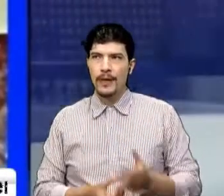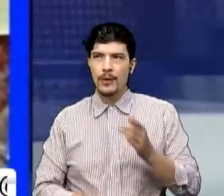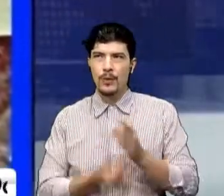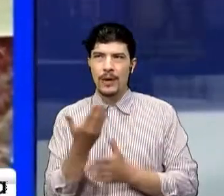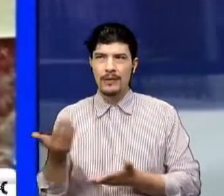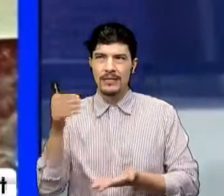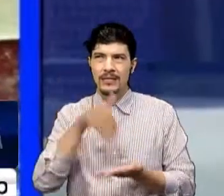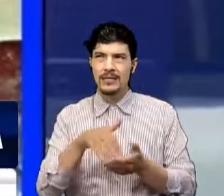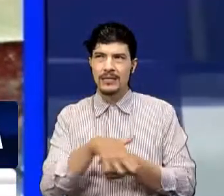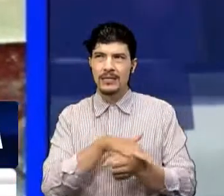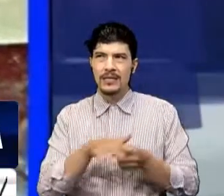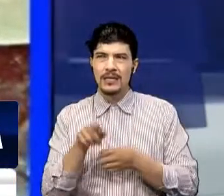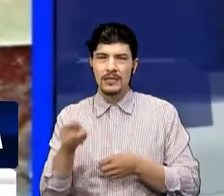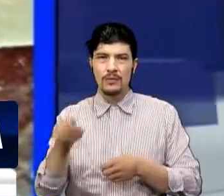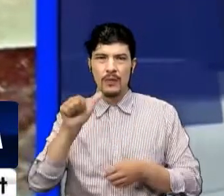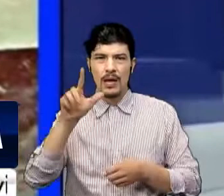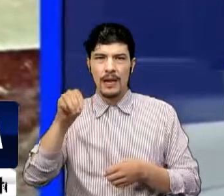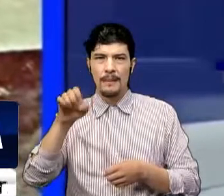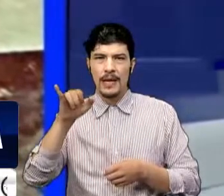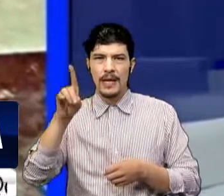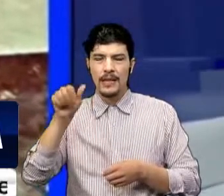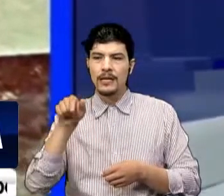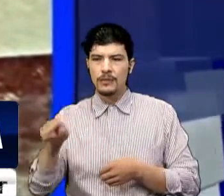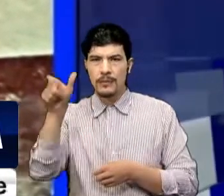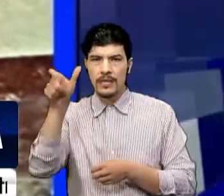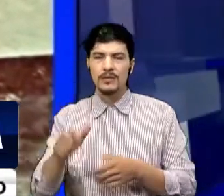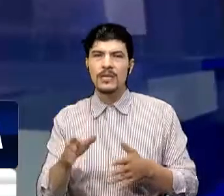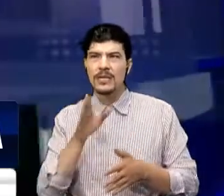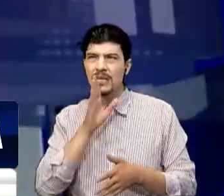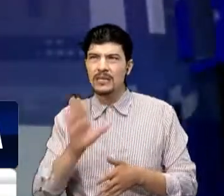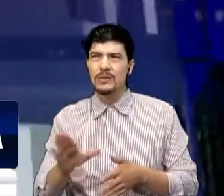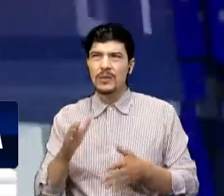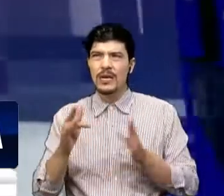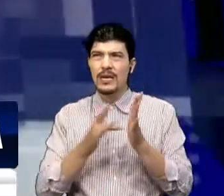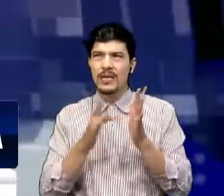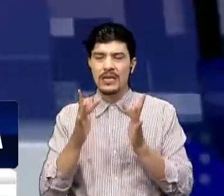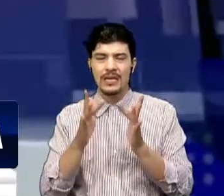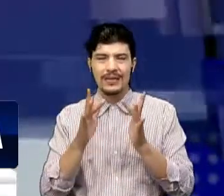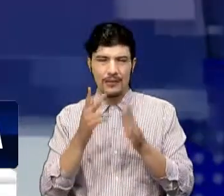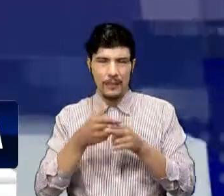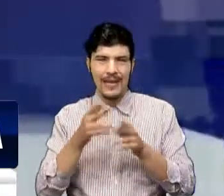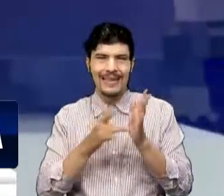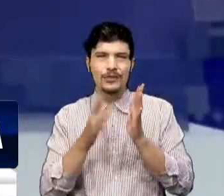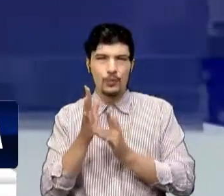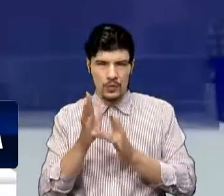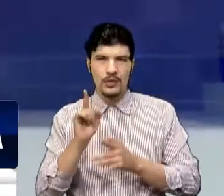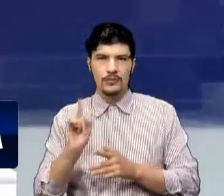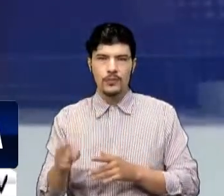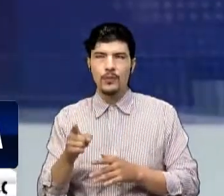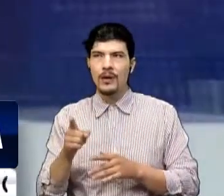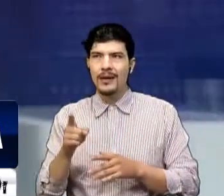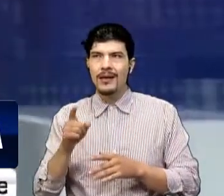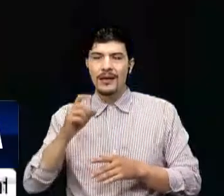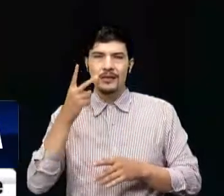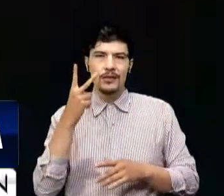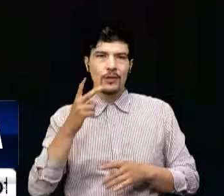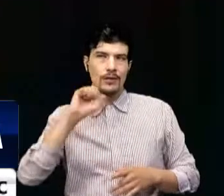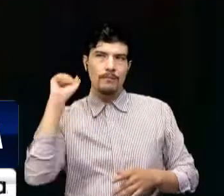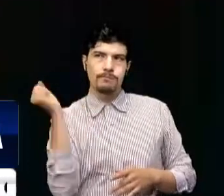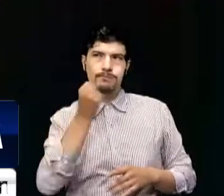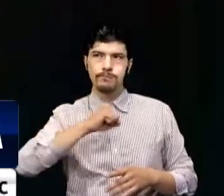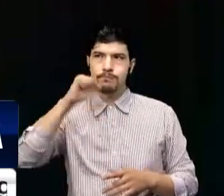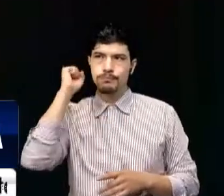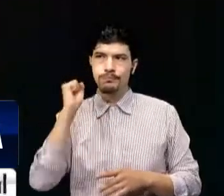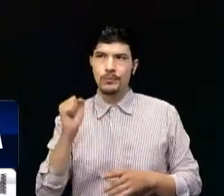hecho se registró en la plazuela Almeida. Esta vez la víctima fatal fue el joven Jesús Guillermo Jaime Flores, quien recibió dos heridas con